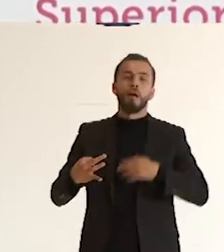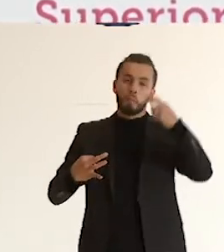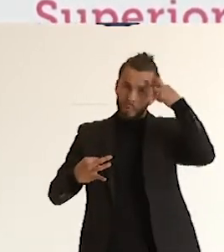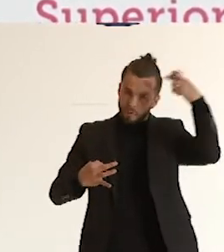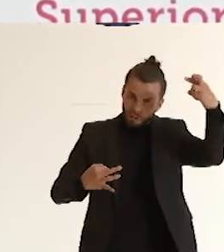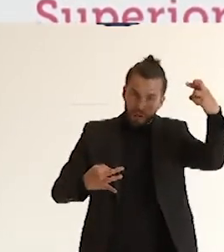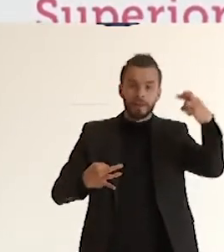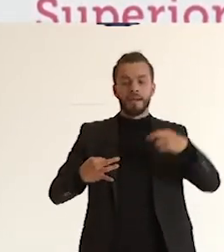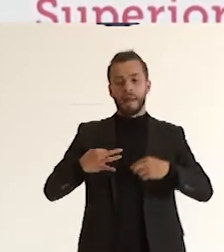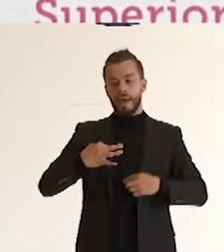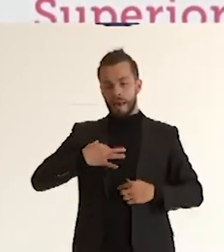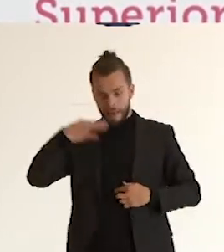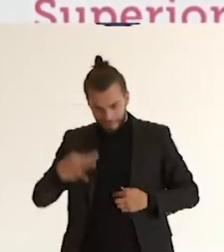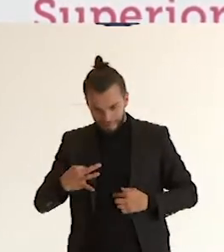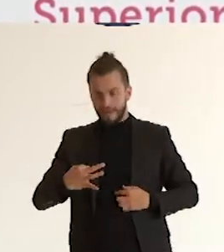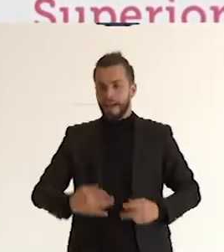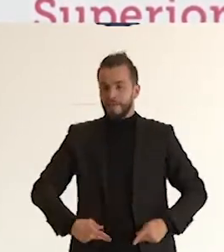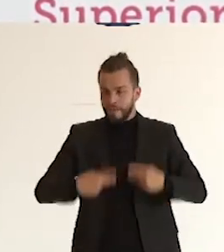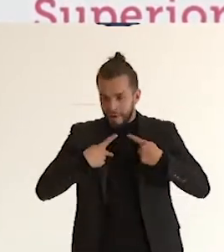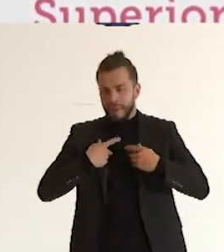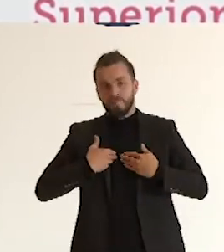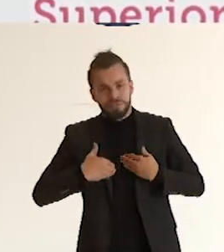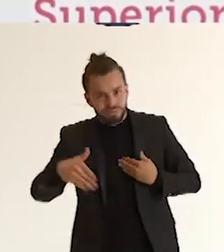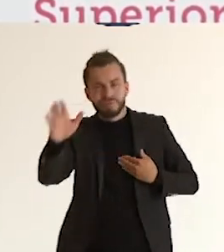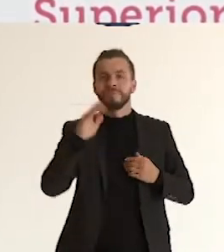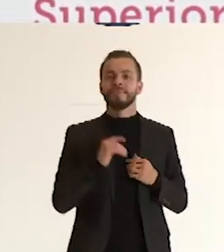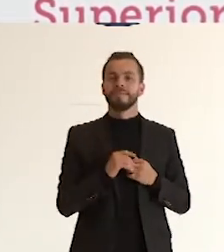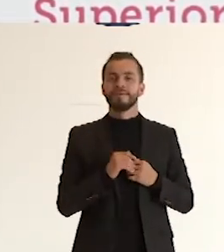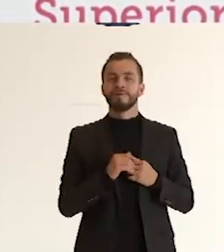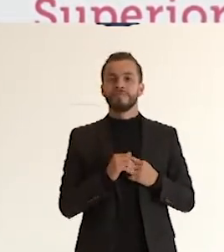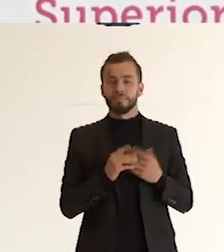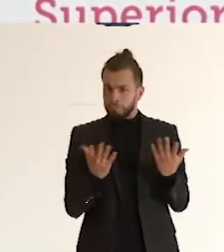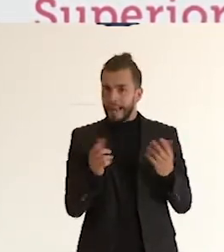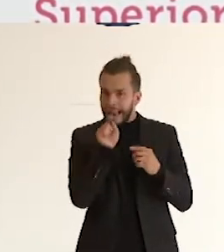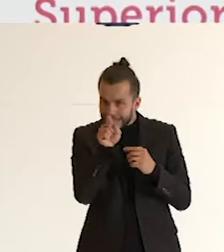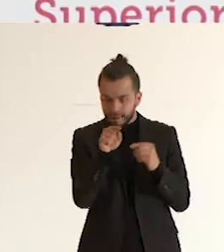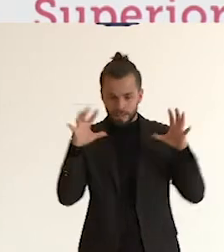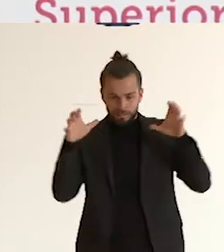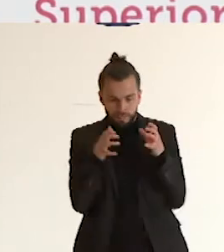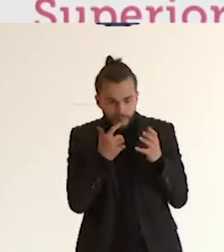porque esa es una discusión que seguramente algunos de ustedes han participado